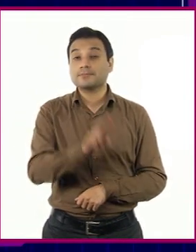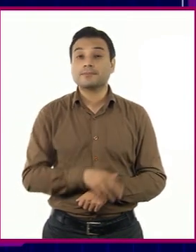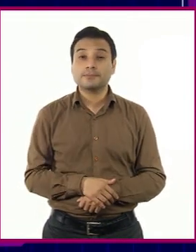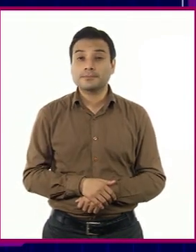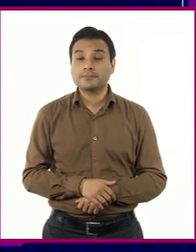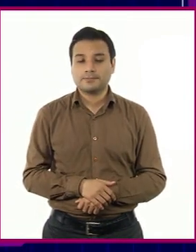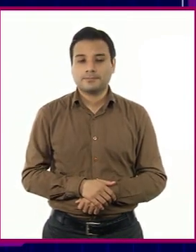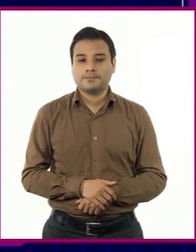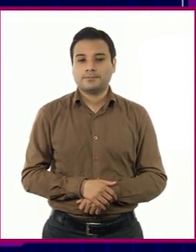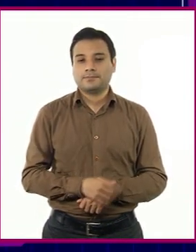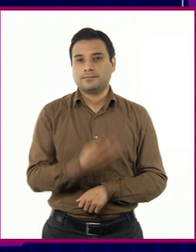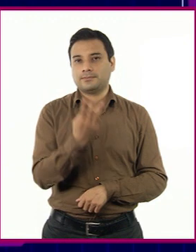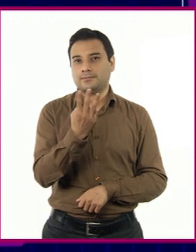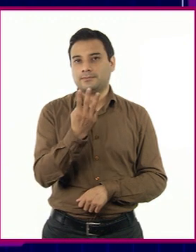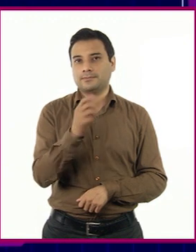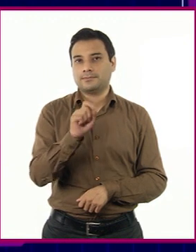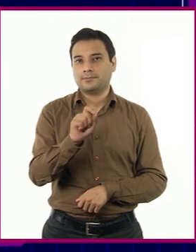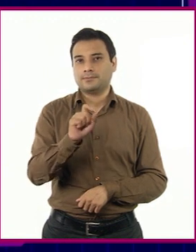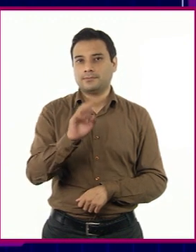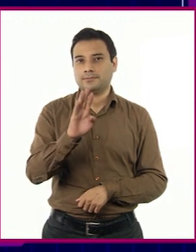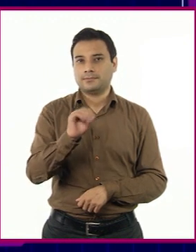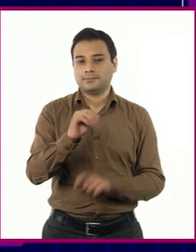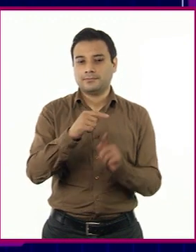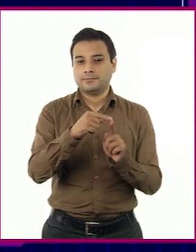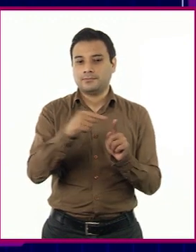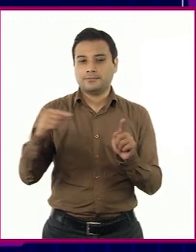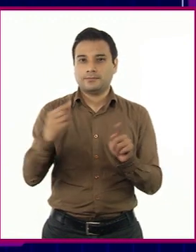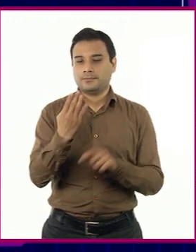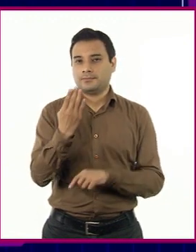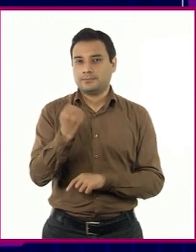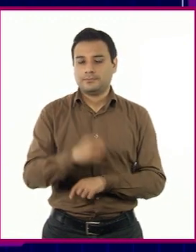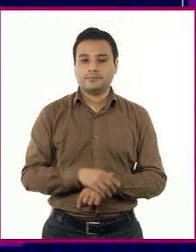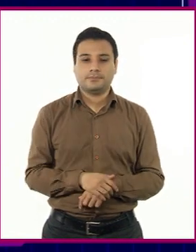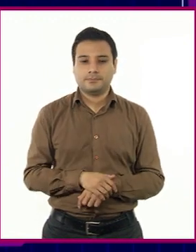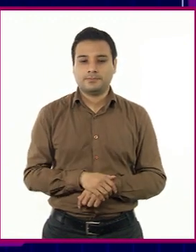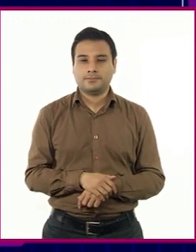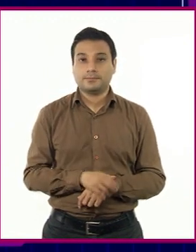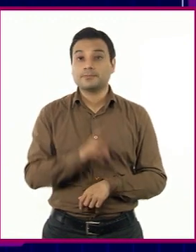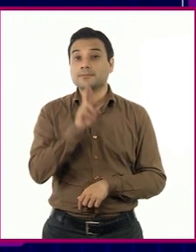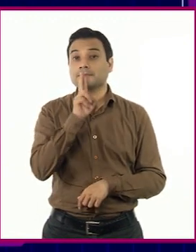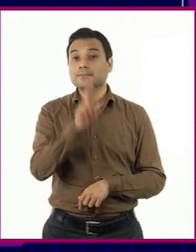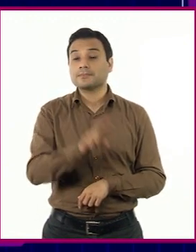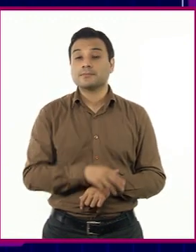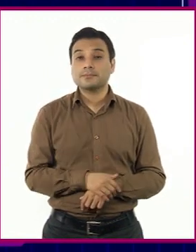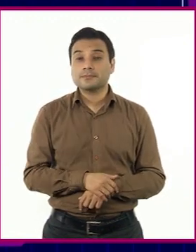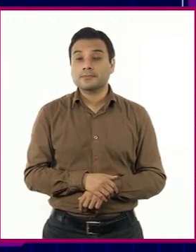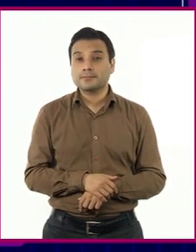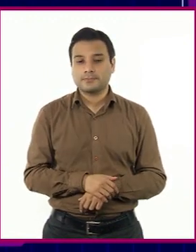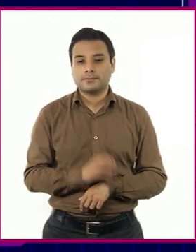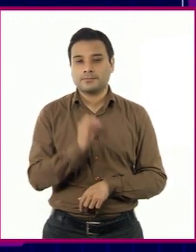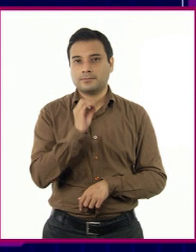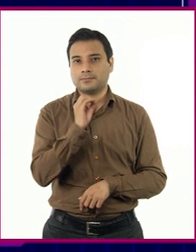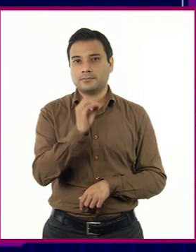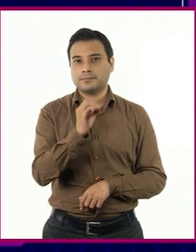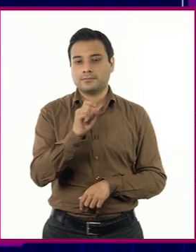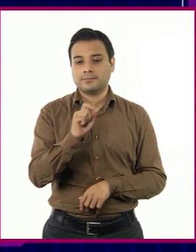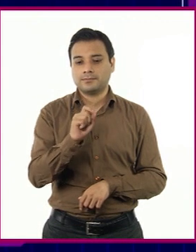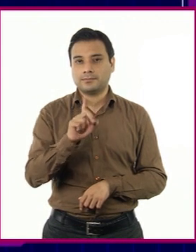Igual a 3.29 entre 9, aproximadamente igual